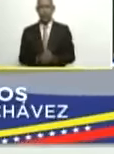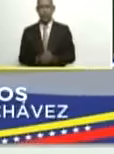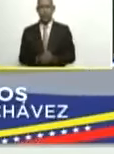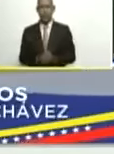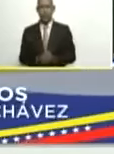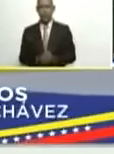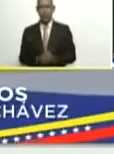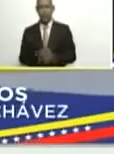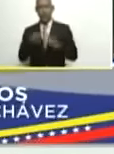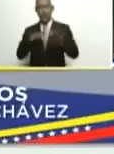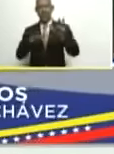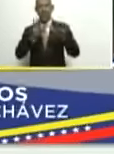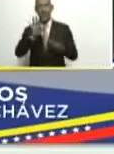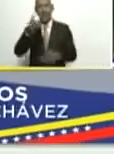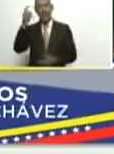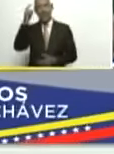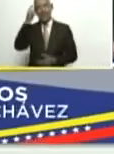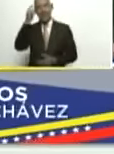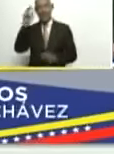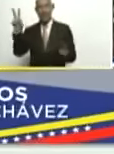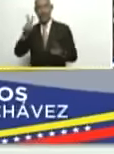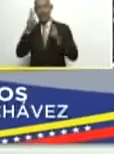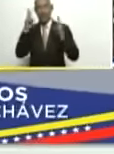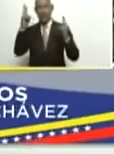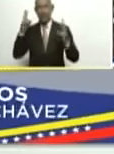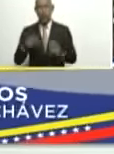a 13 días de la gran victoria